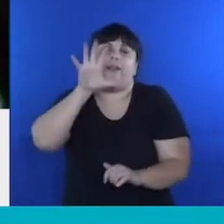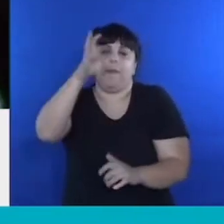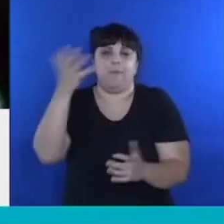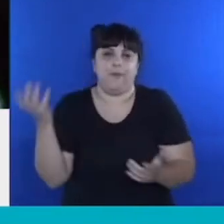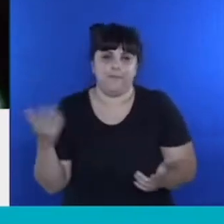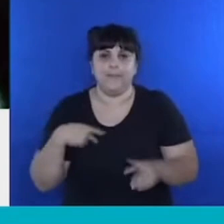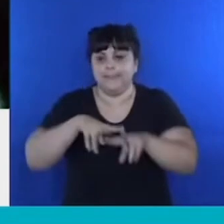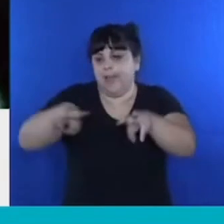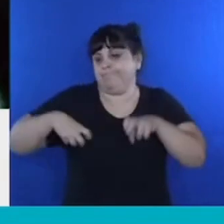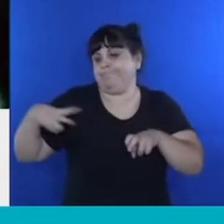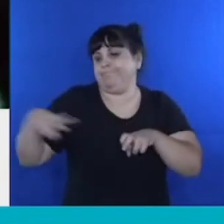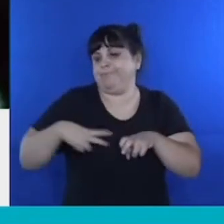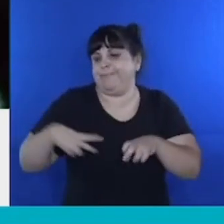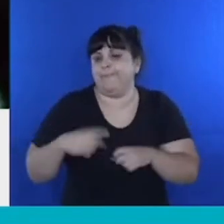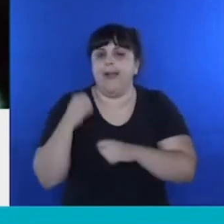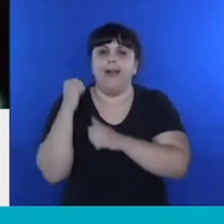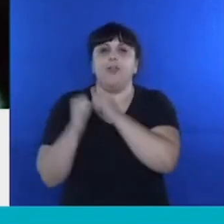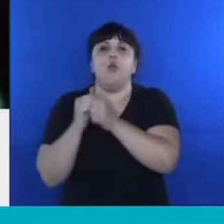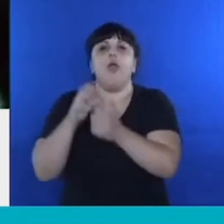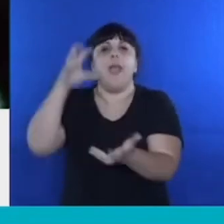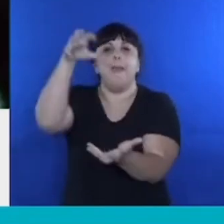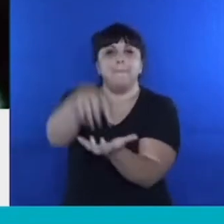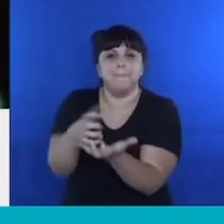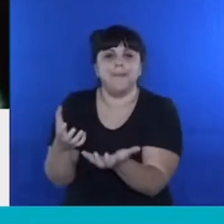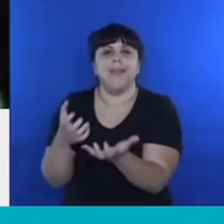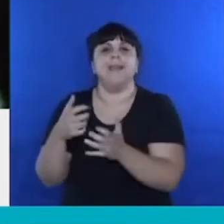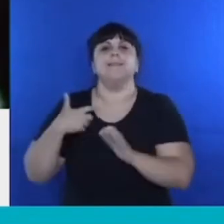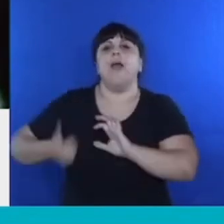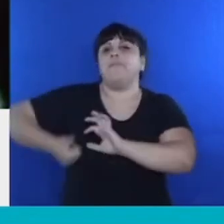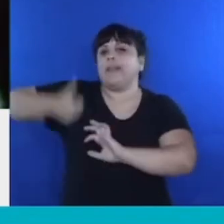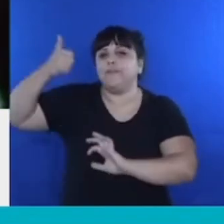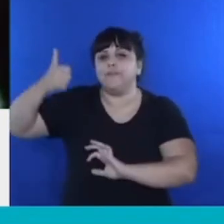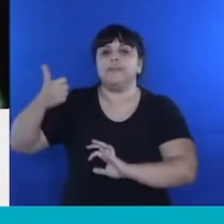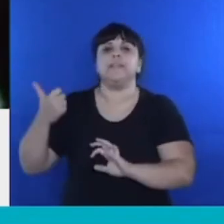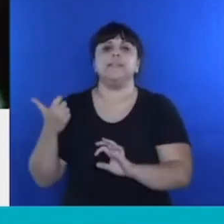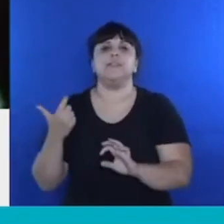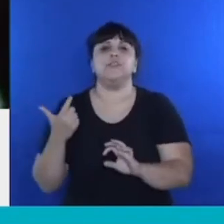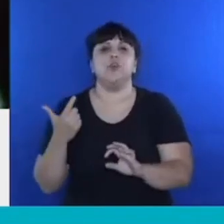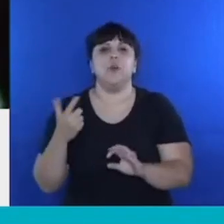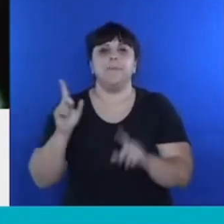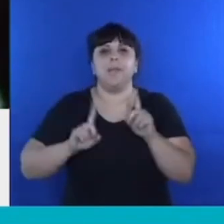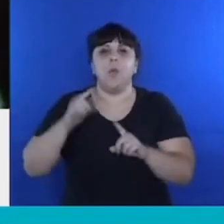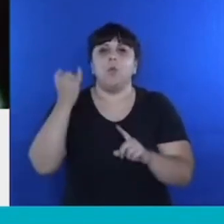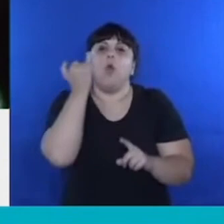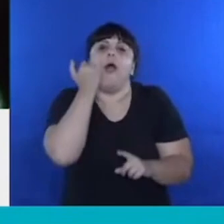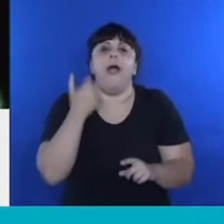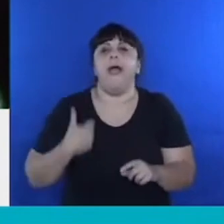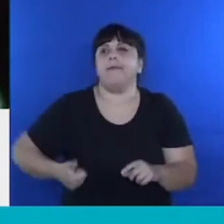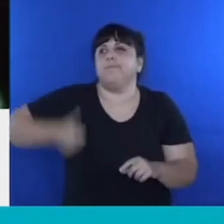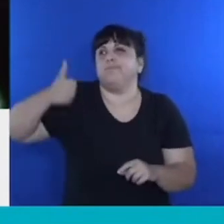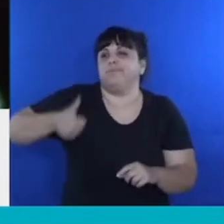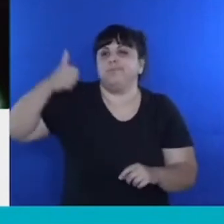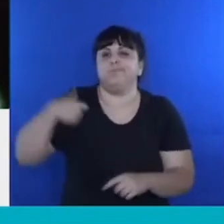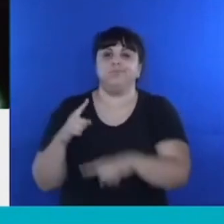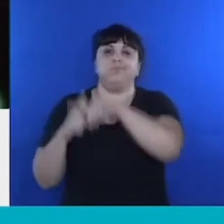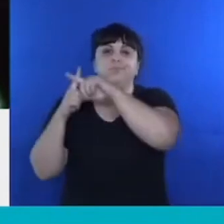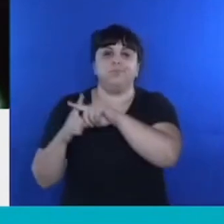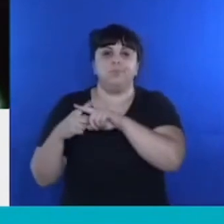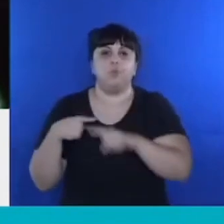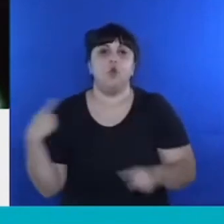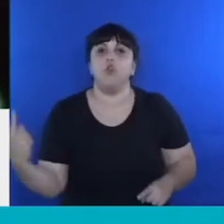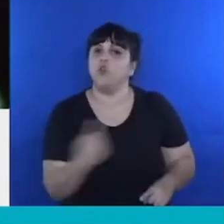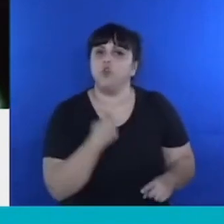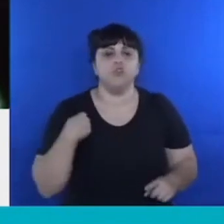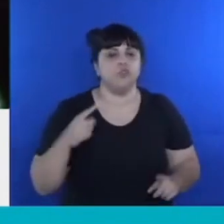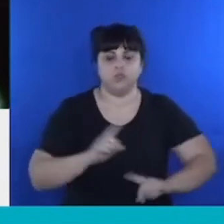los terratenientes, de las empresas más beneficiadas, de los que cuentan con todo tipo de beneficios impositivos. Nosotros nos